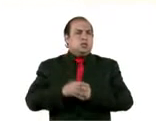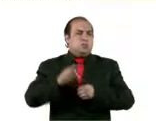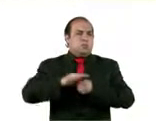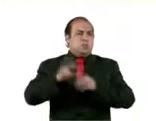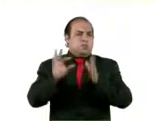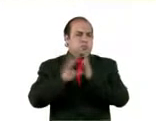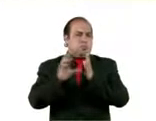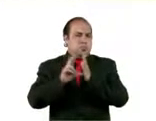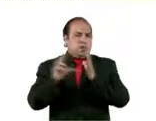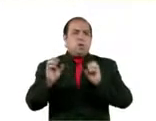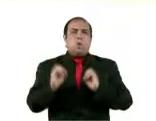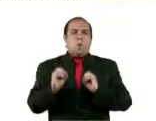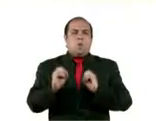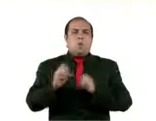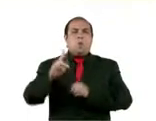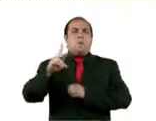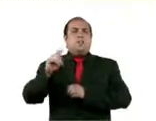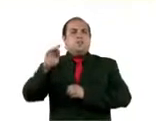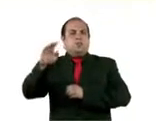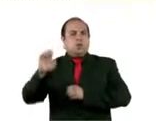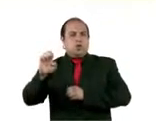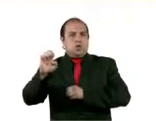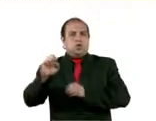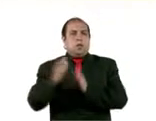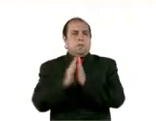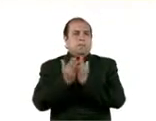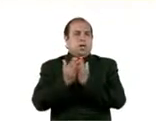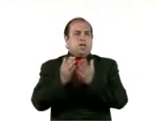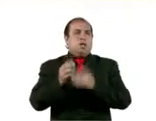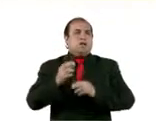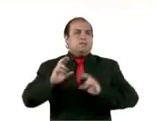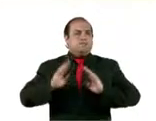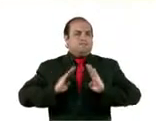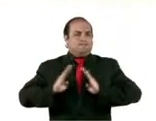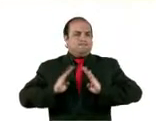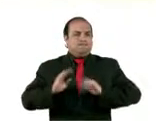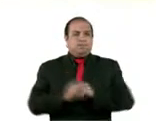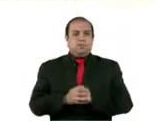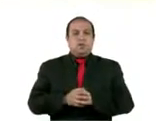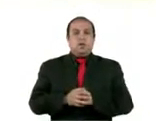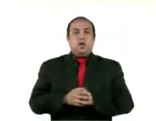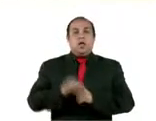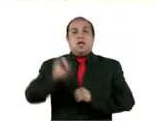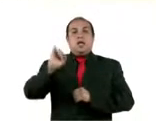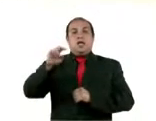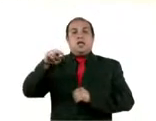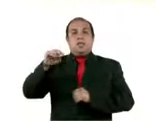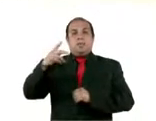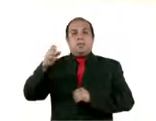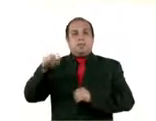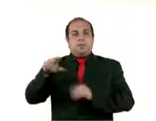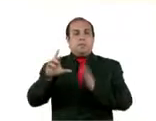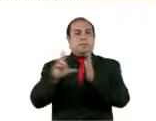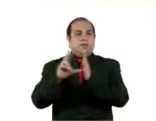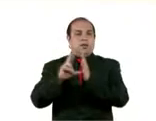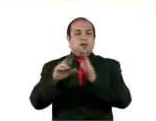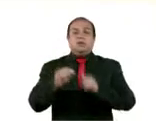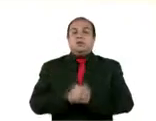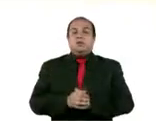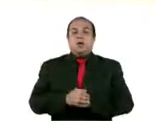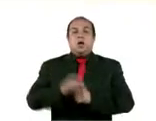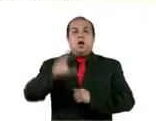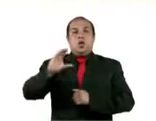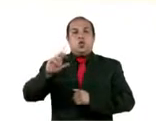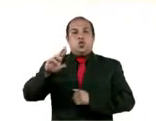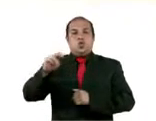lector, pasaporte, cartilla, cédula profesional, la credencial del INAPAM o una carta de identidad. El CURP, el